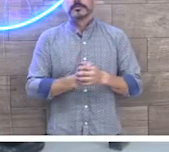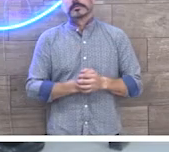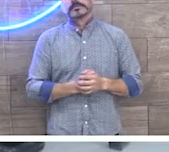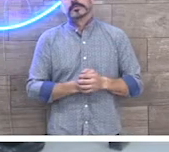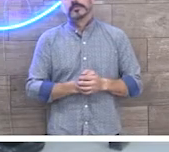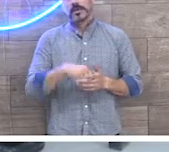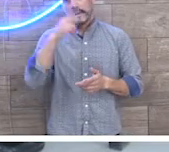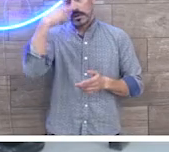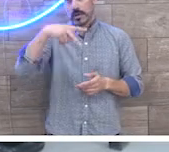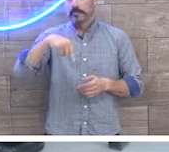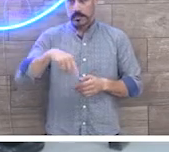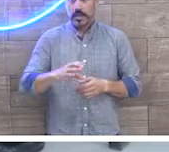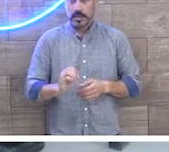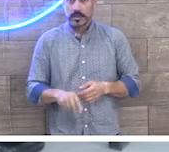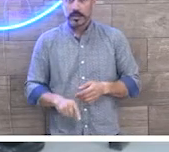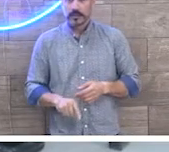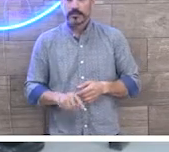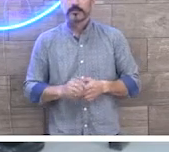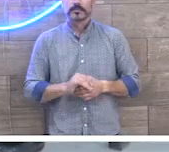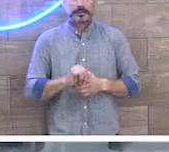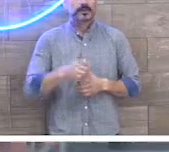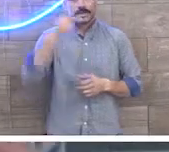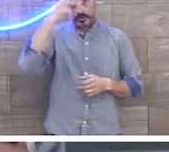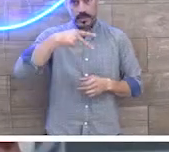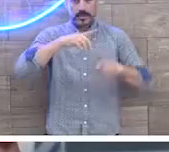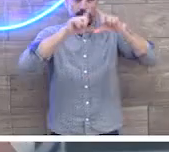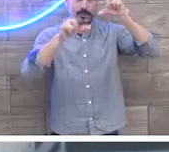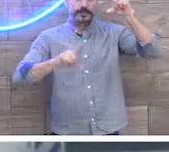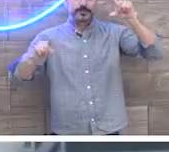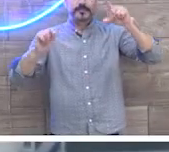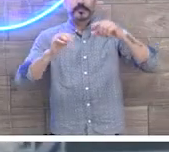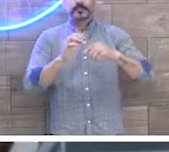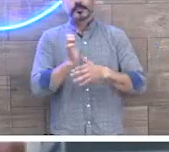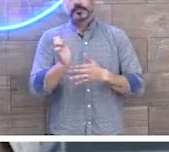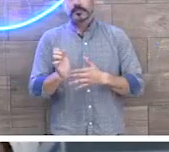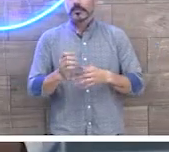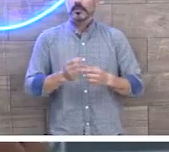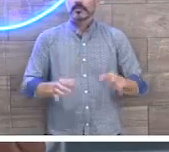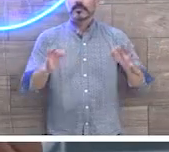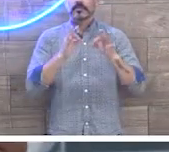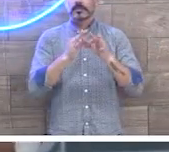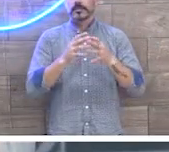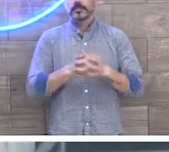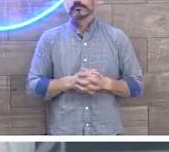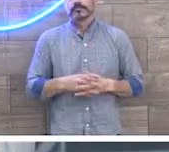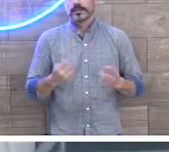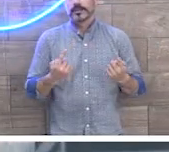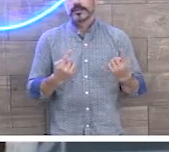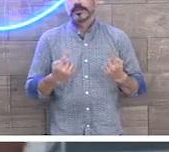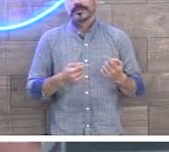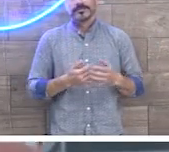si es mexicano, pues si llega hay que atenderlo, si llega a la escuela, pues a ver qué hacemos con él, ¿no? Dije, uh-huh, no, pues sí, si todo mundo pensara de esa